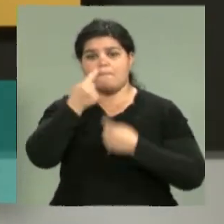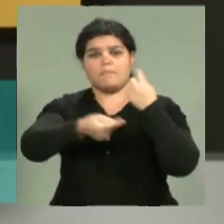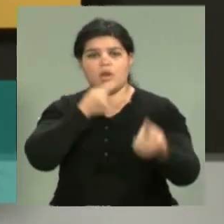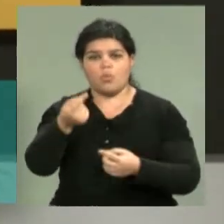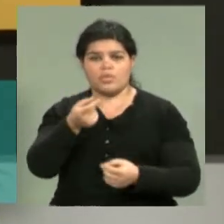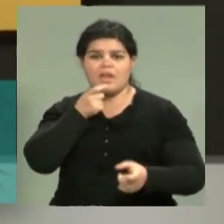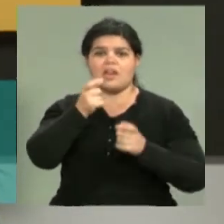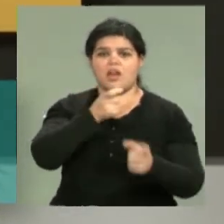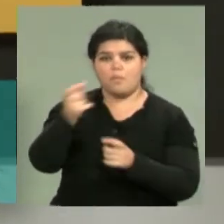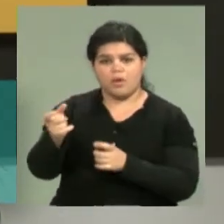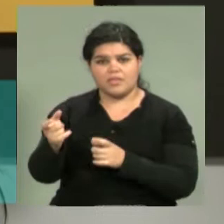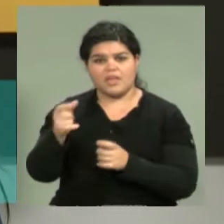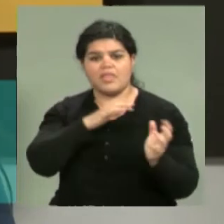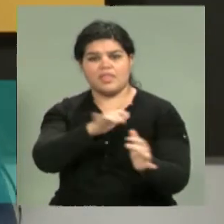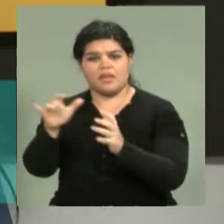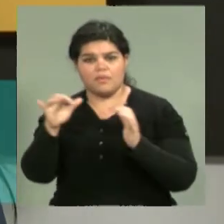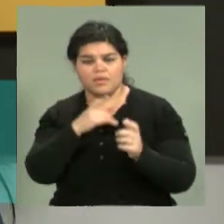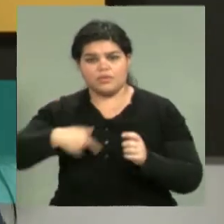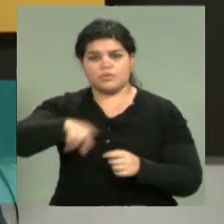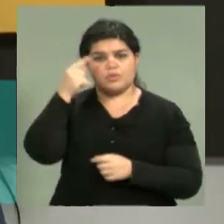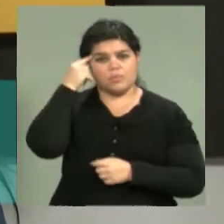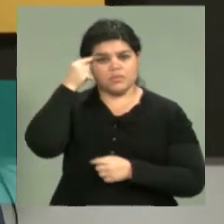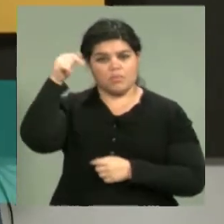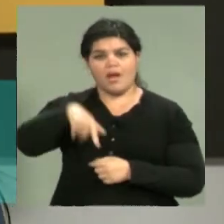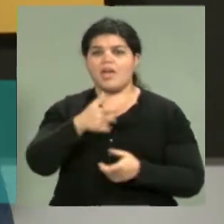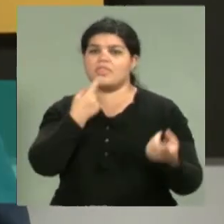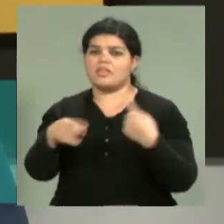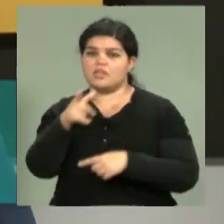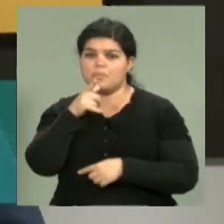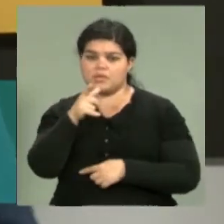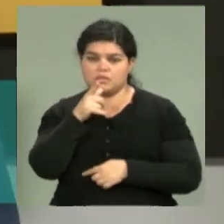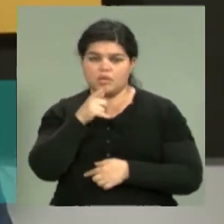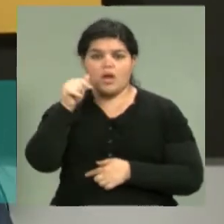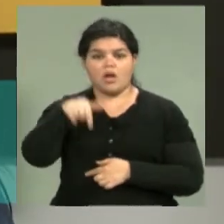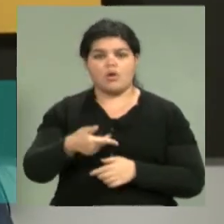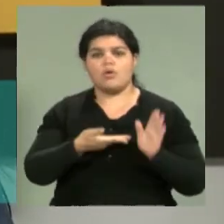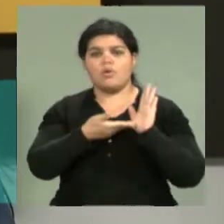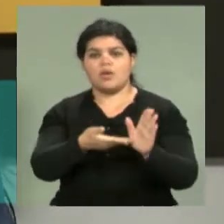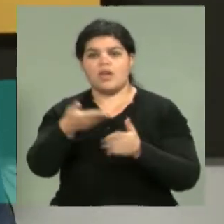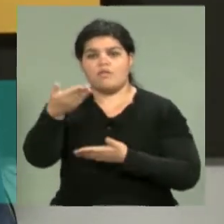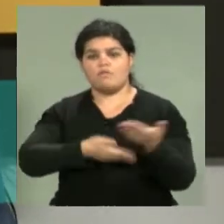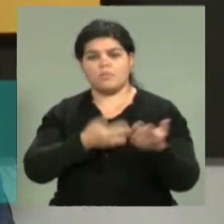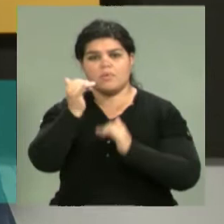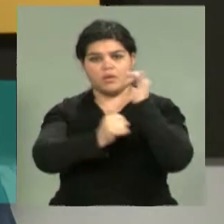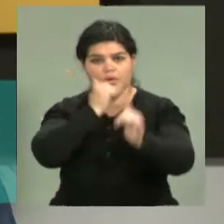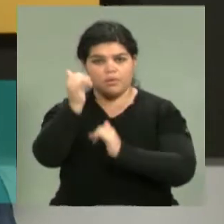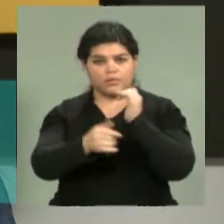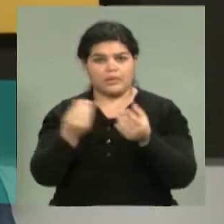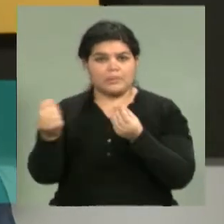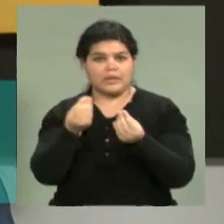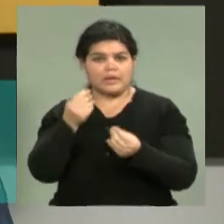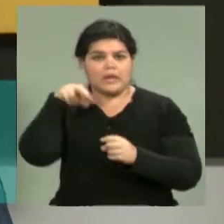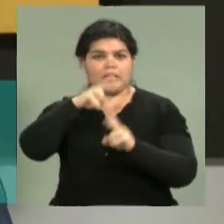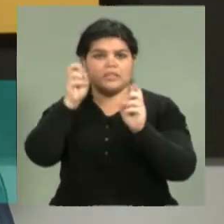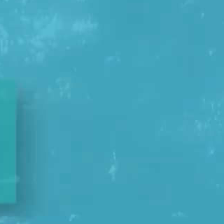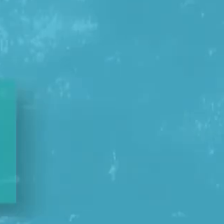las respuestas y el debate que pensamos sí desde aquí de Distintos Parecidos. Para eso vamos a ir al informe para ver un poquito acerca del